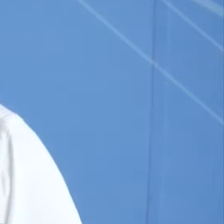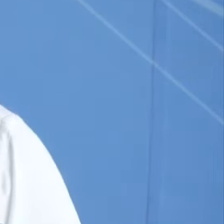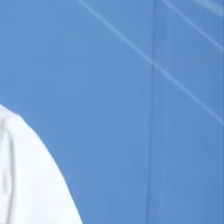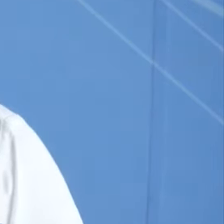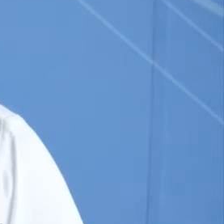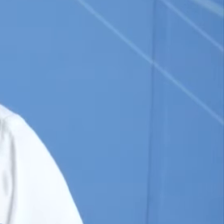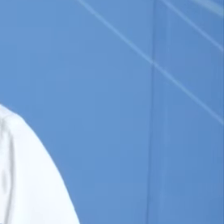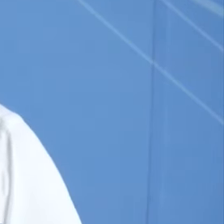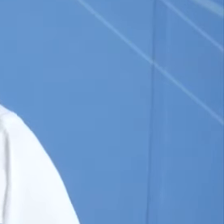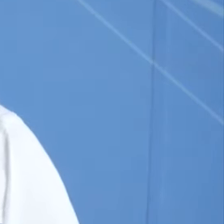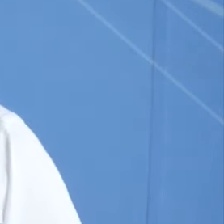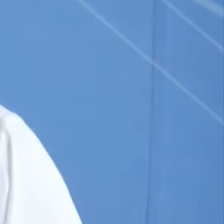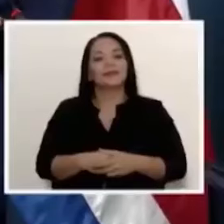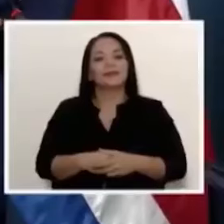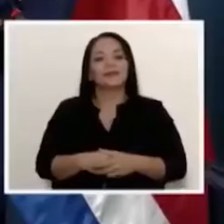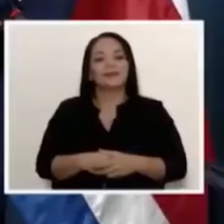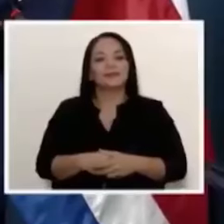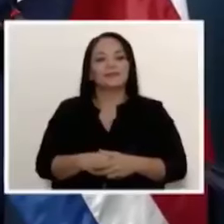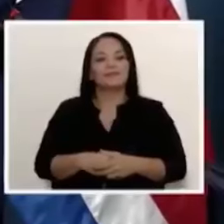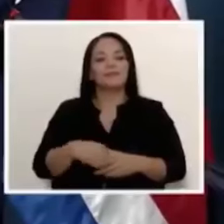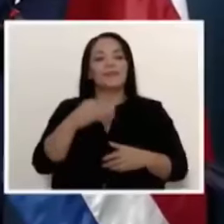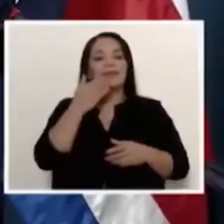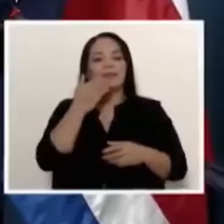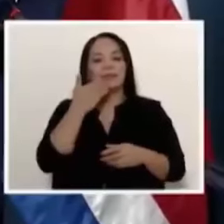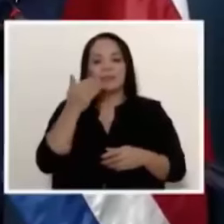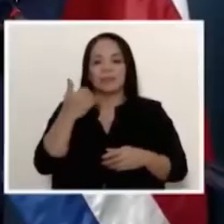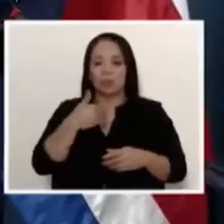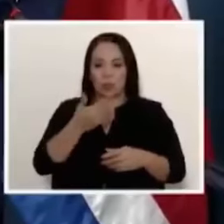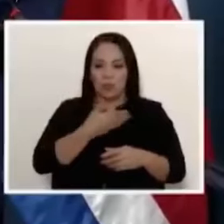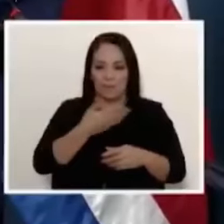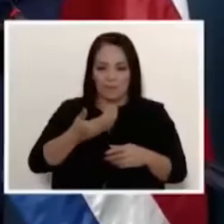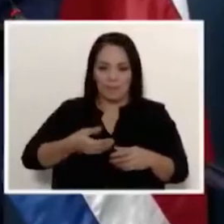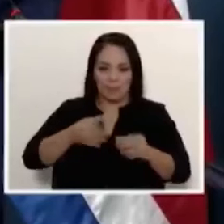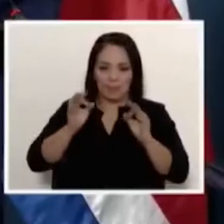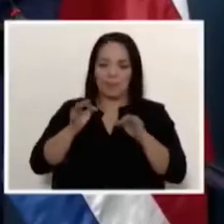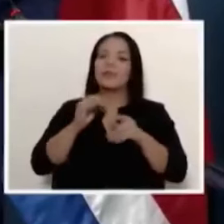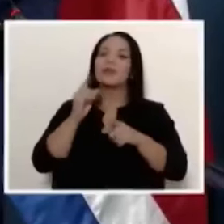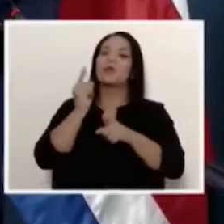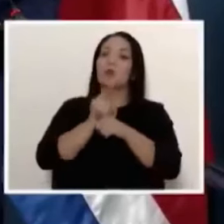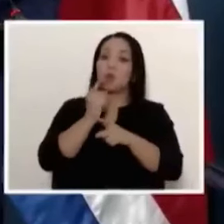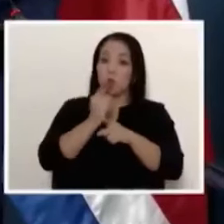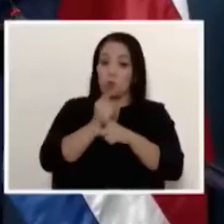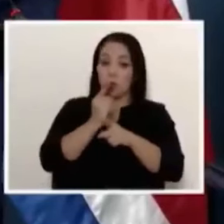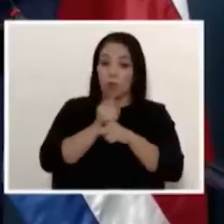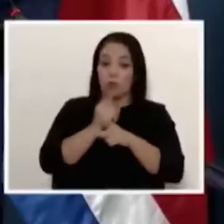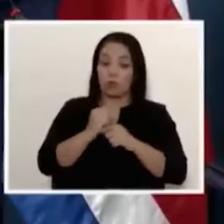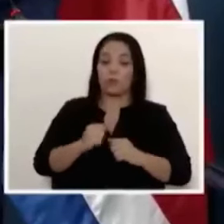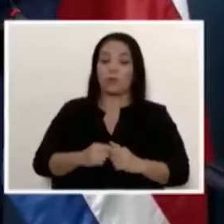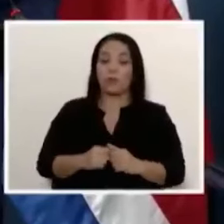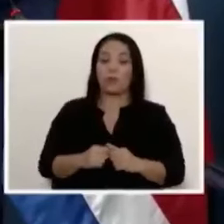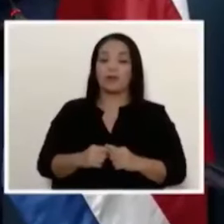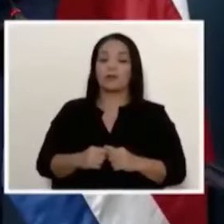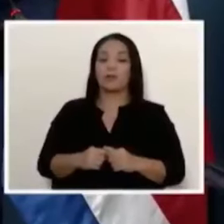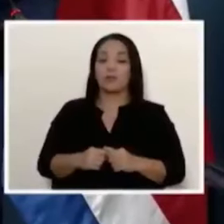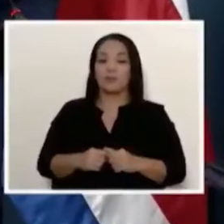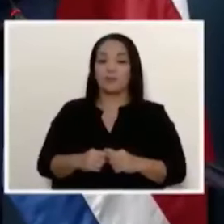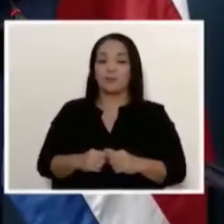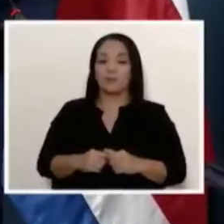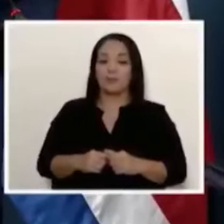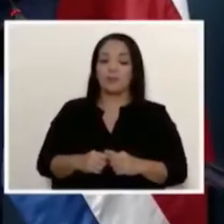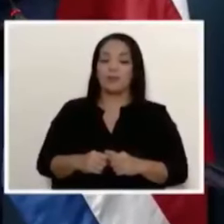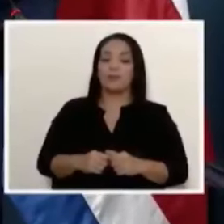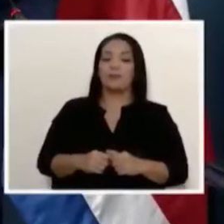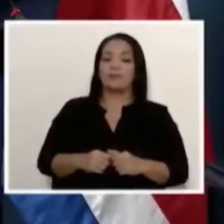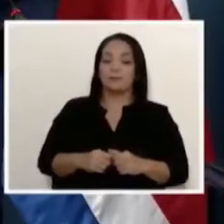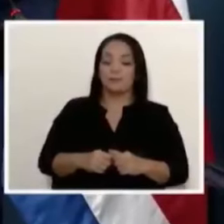menos 1.70%. El gobierno celebra como un logro estas cifras, que según ellos colocan a Costa Rica como uno de los